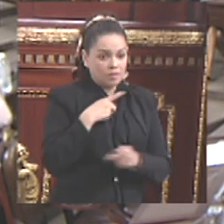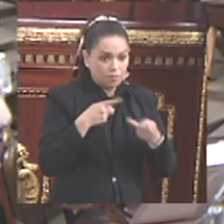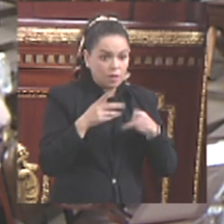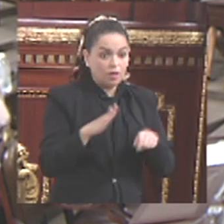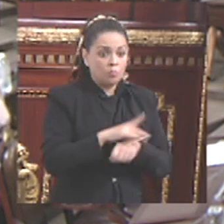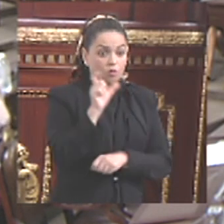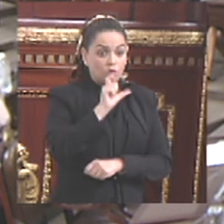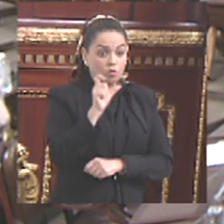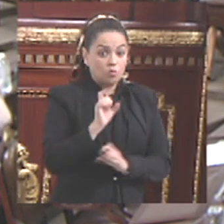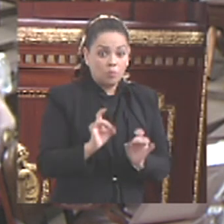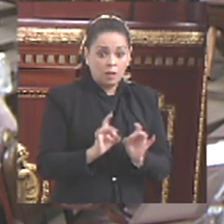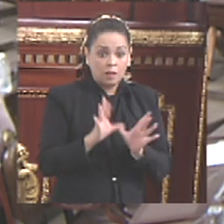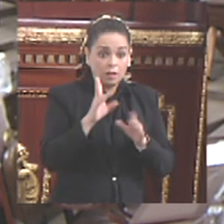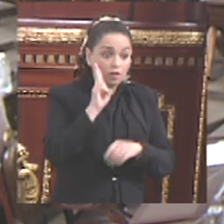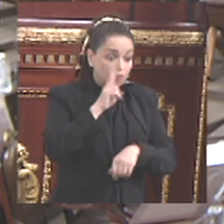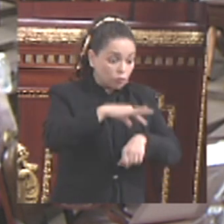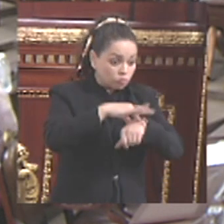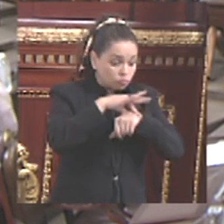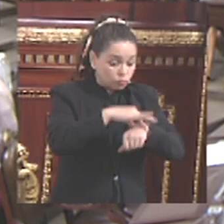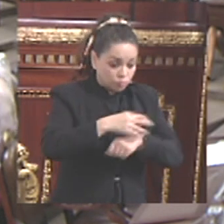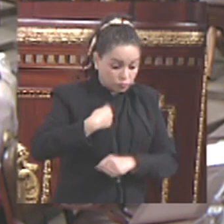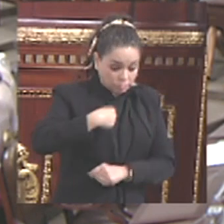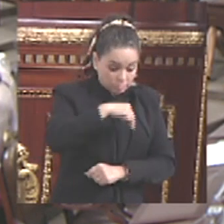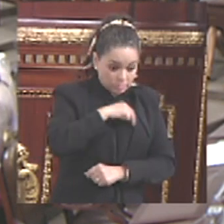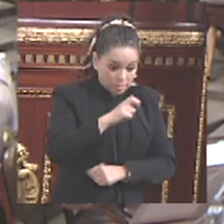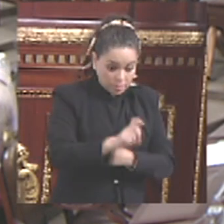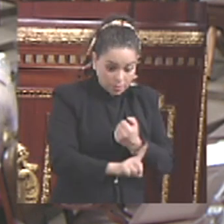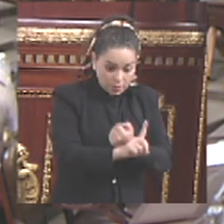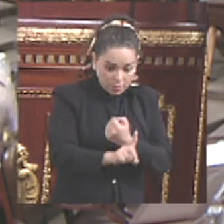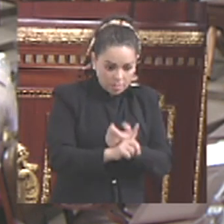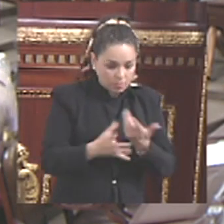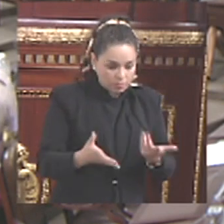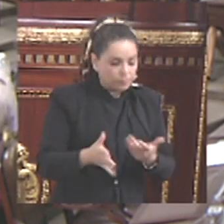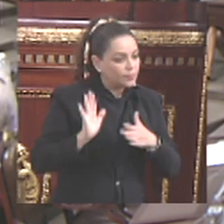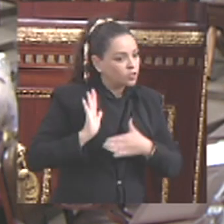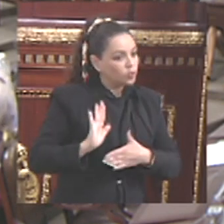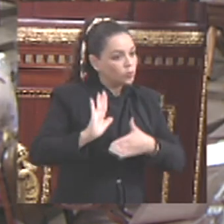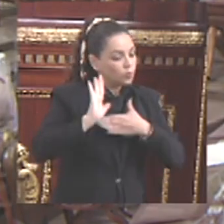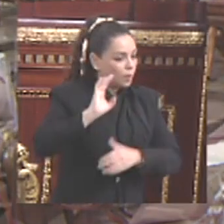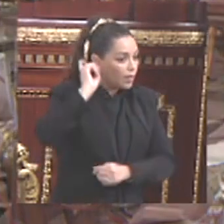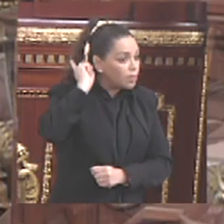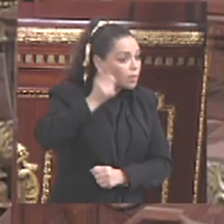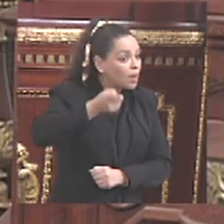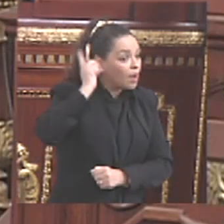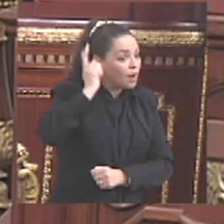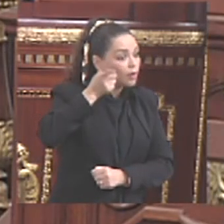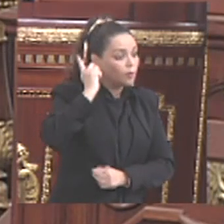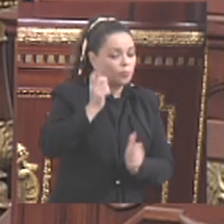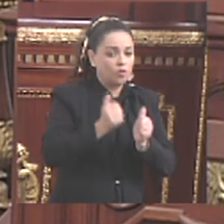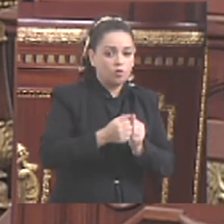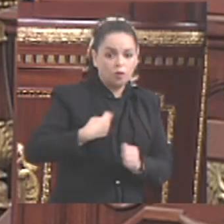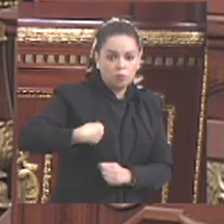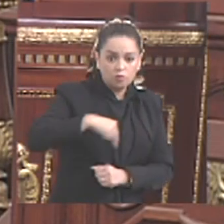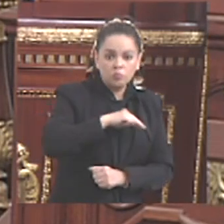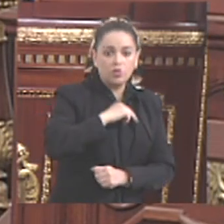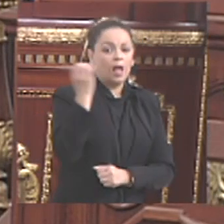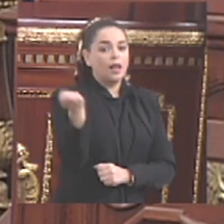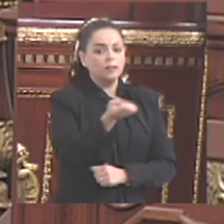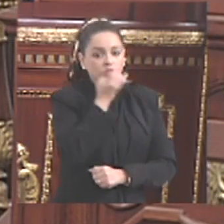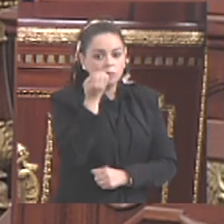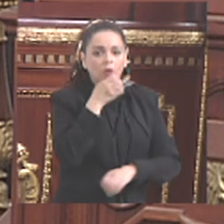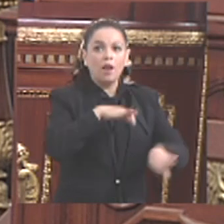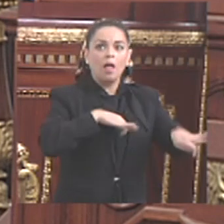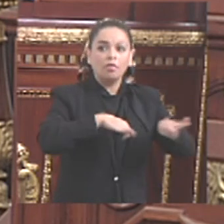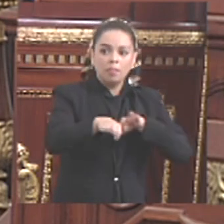cerca. Debe convertirse en un compromiso constante arraigado en nuestra vida diaria, en nuestras escuelas, en nuestros trabajos y en